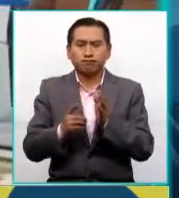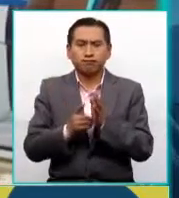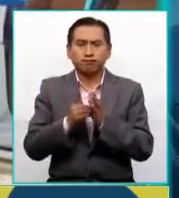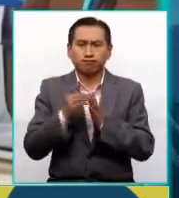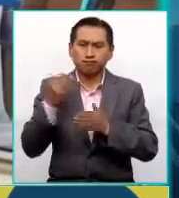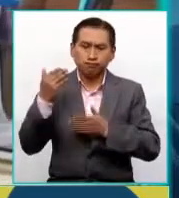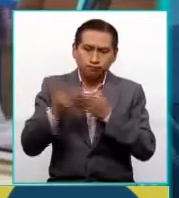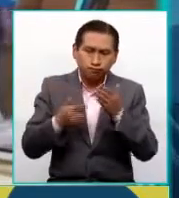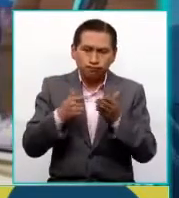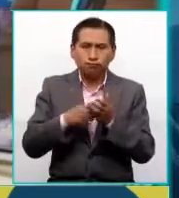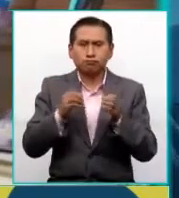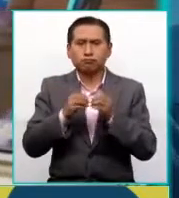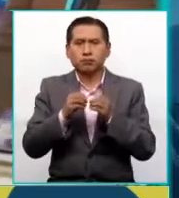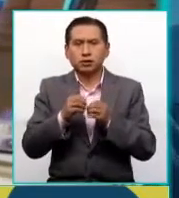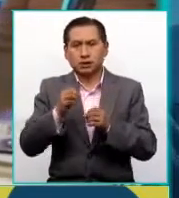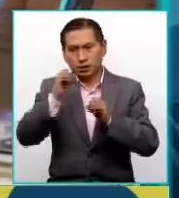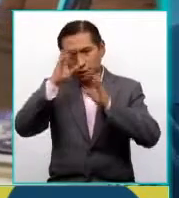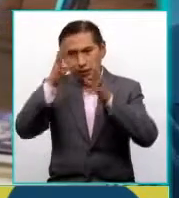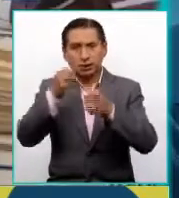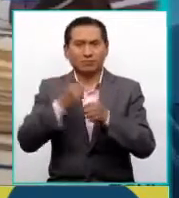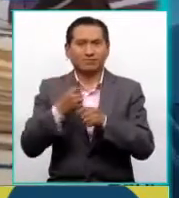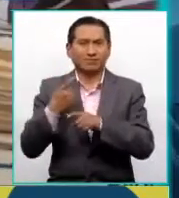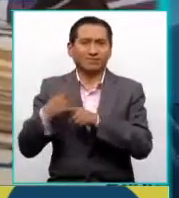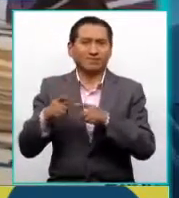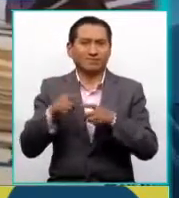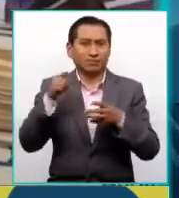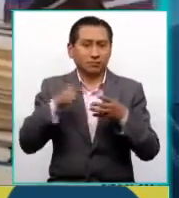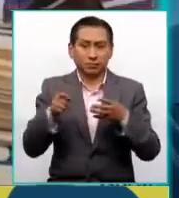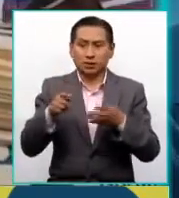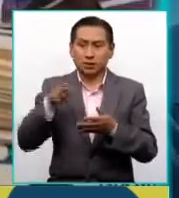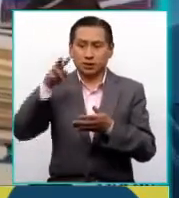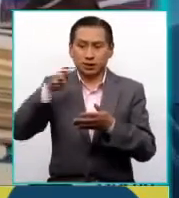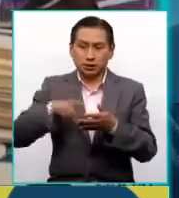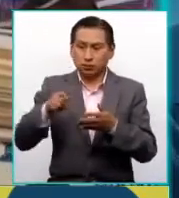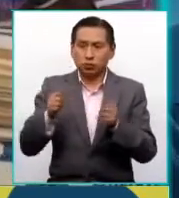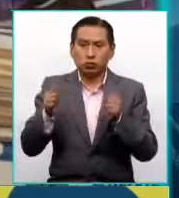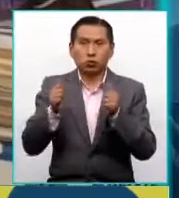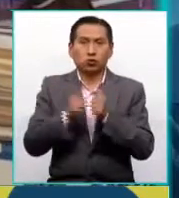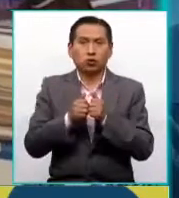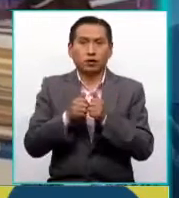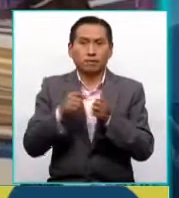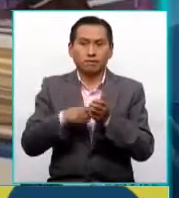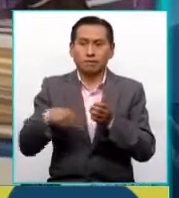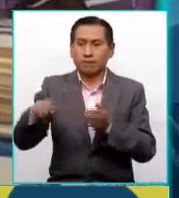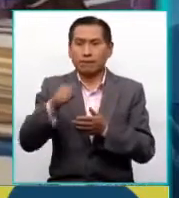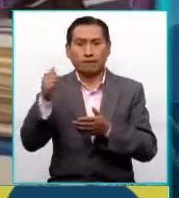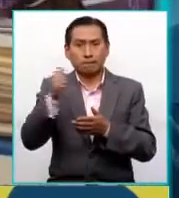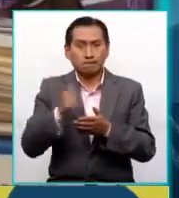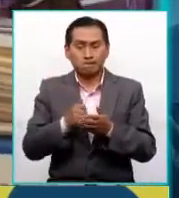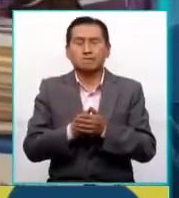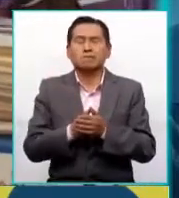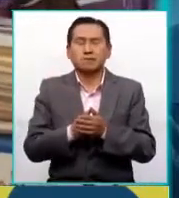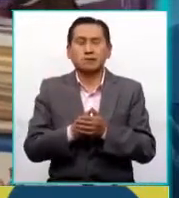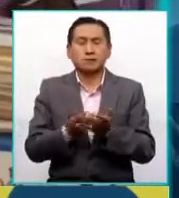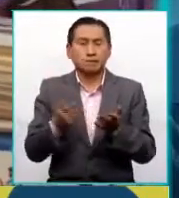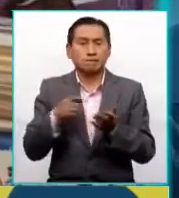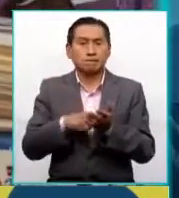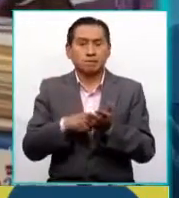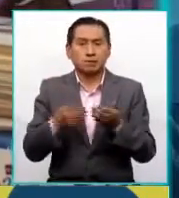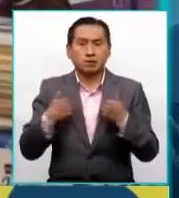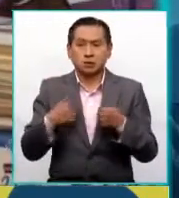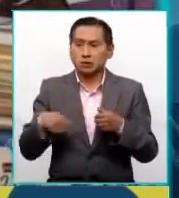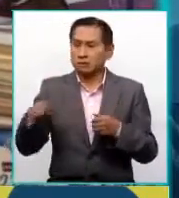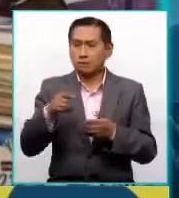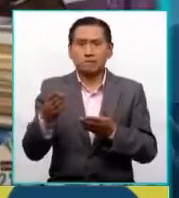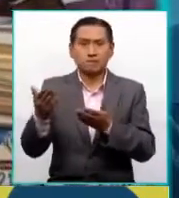desarrollo de la imaginación, de la creatividad, etcétera, la lectura ligada a las expresiones artísticas. Entonces, tenemos